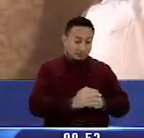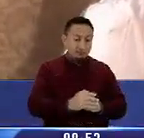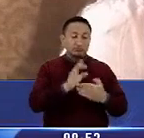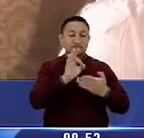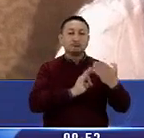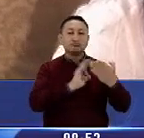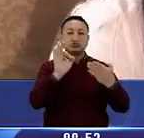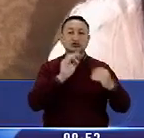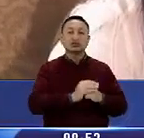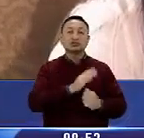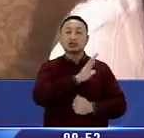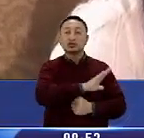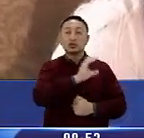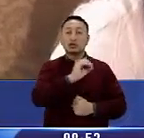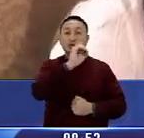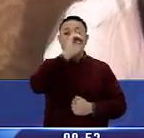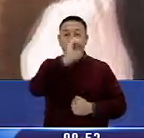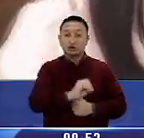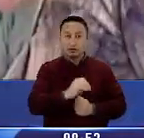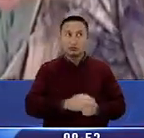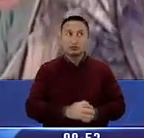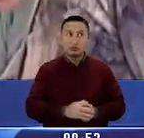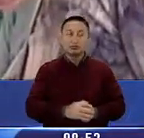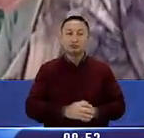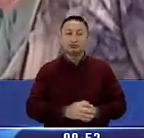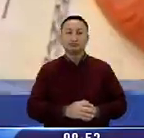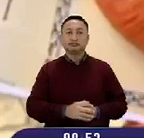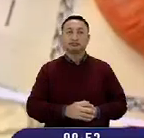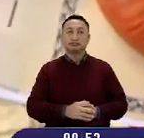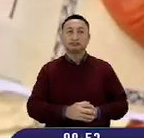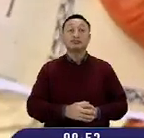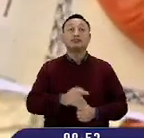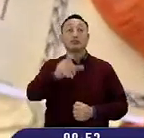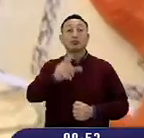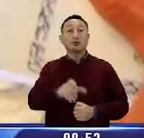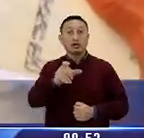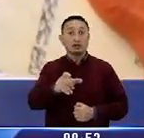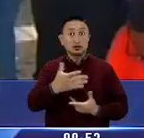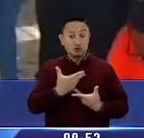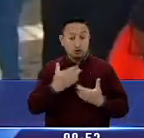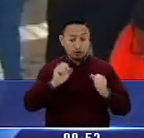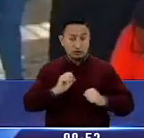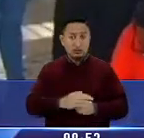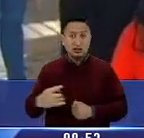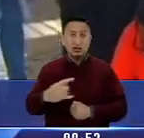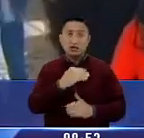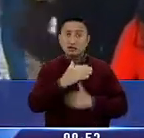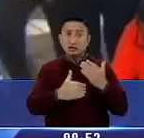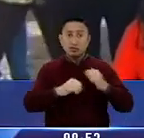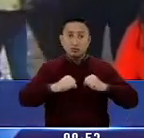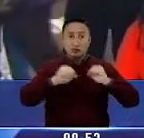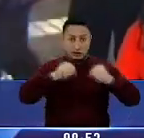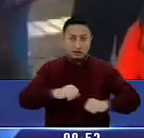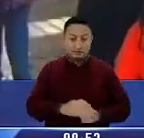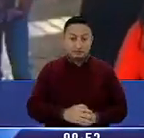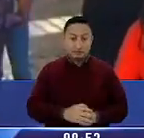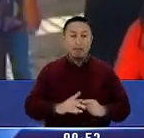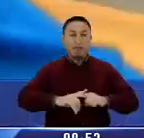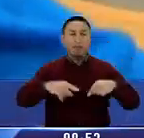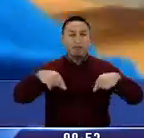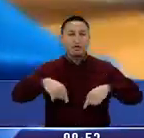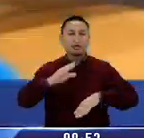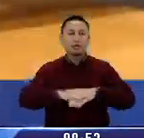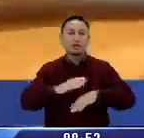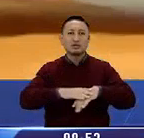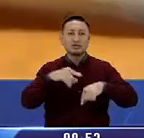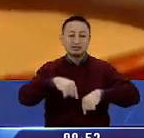aprobadas un 50% de esas solicitudes. Al ver que la ciudadanía tiene interés en cumplir con este trámite, pero muchos por